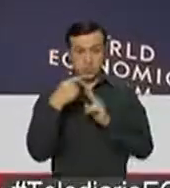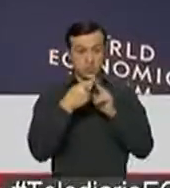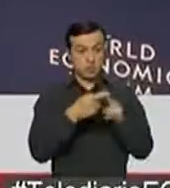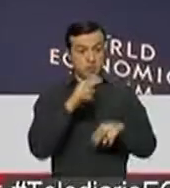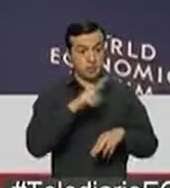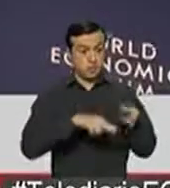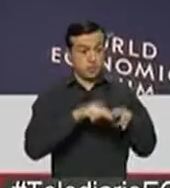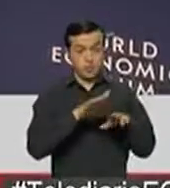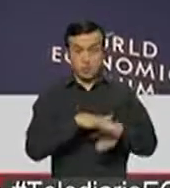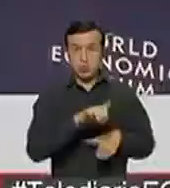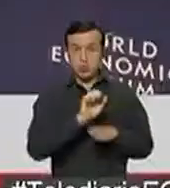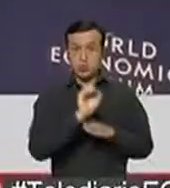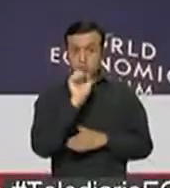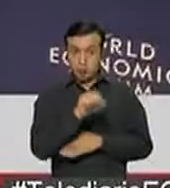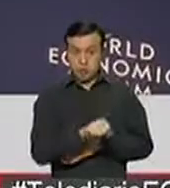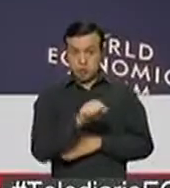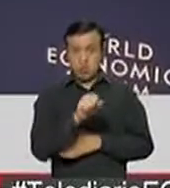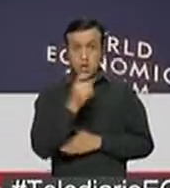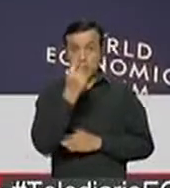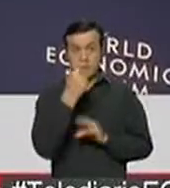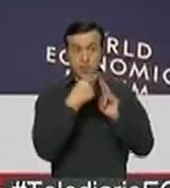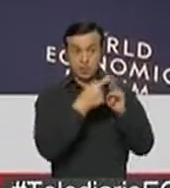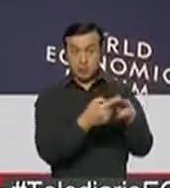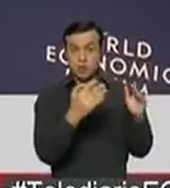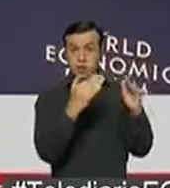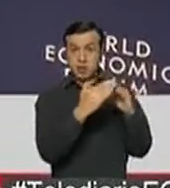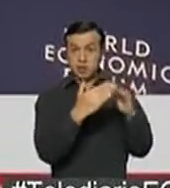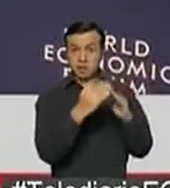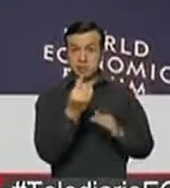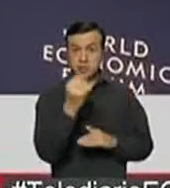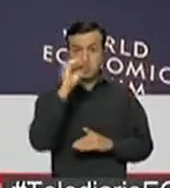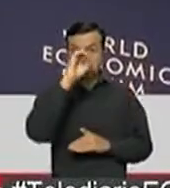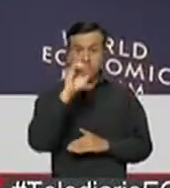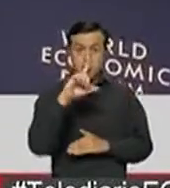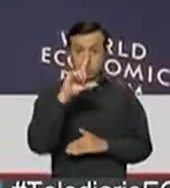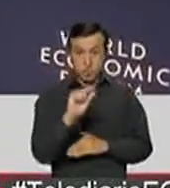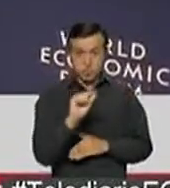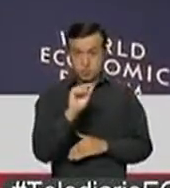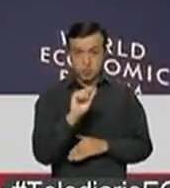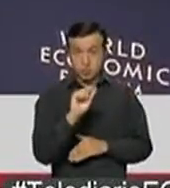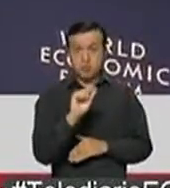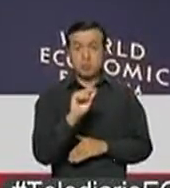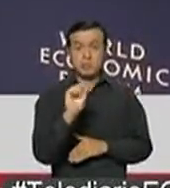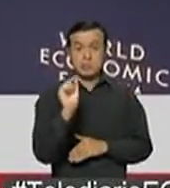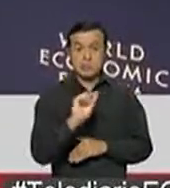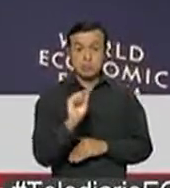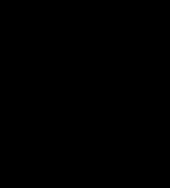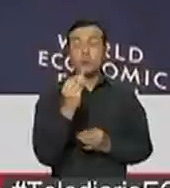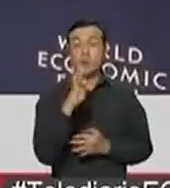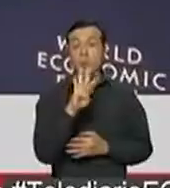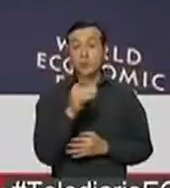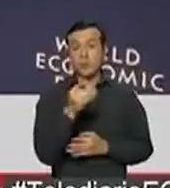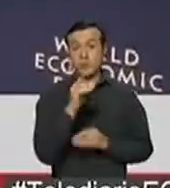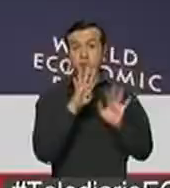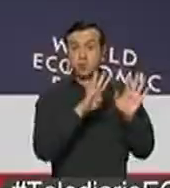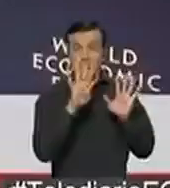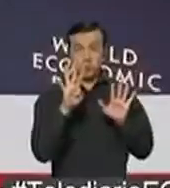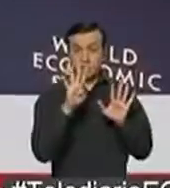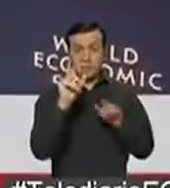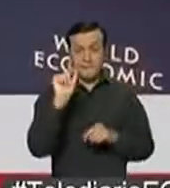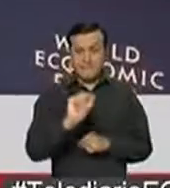los ecuatorianos tengan créditos de vivienda a 25 años plazo con una tasa de interés del 4.99, lo